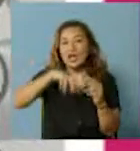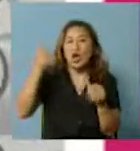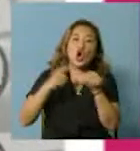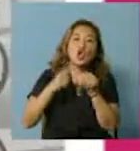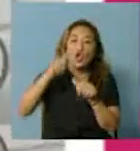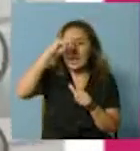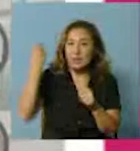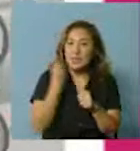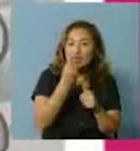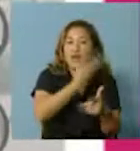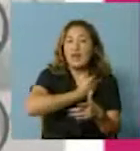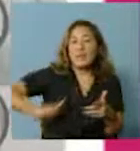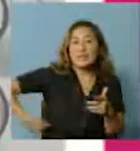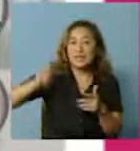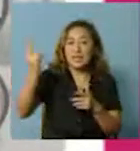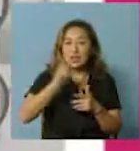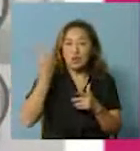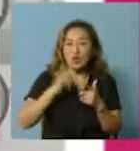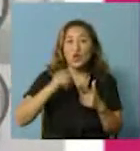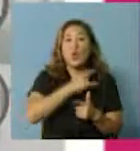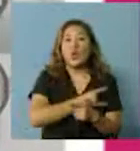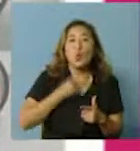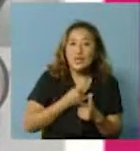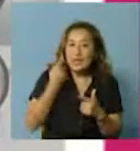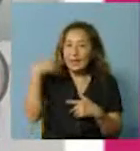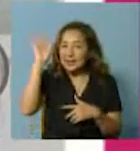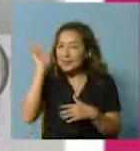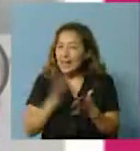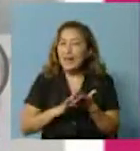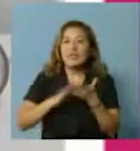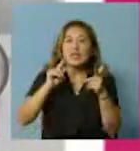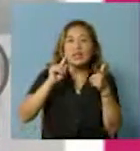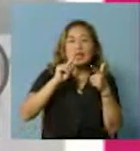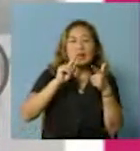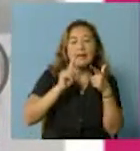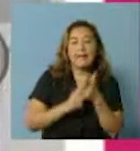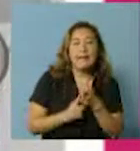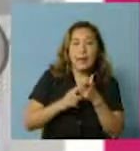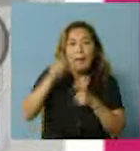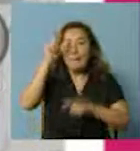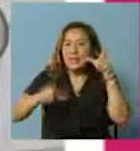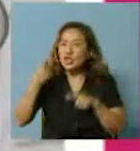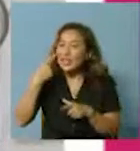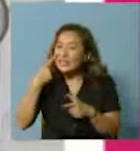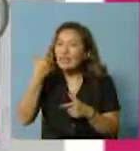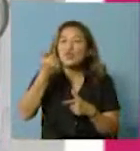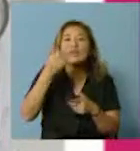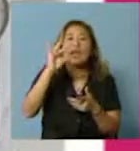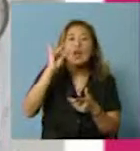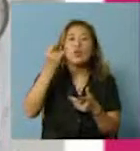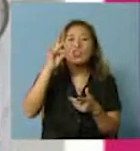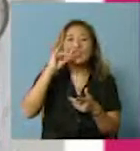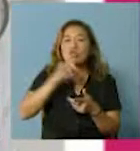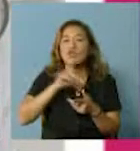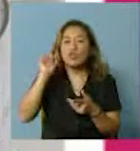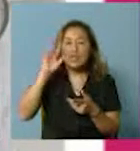nación a la vicepresidenta de wiss de la unidad de información financiera maría eugenia tal eric o gente de auditoría de la nación tenemos